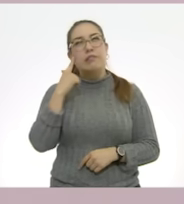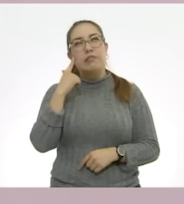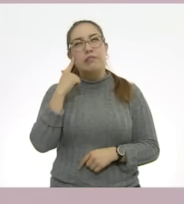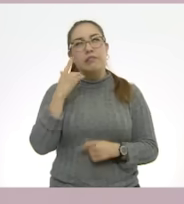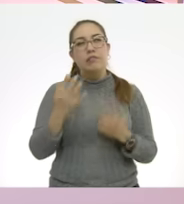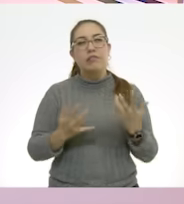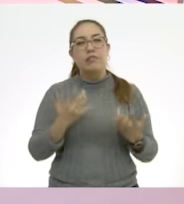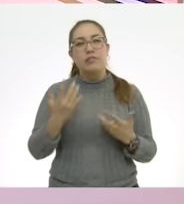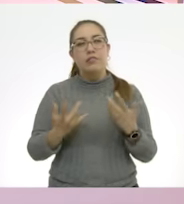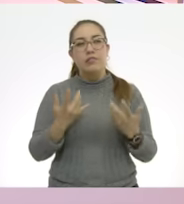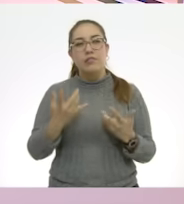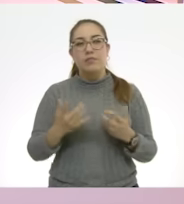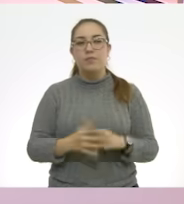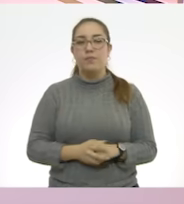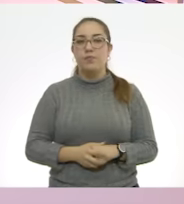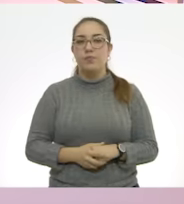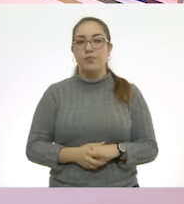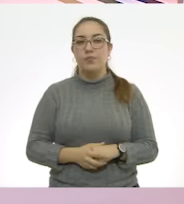8.